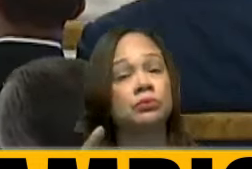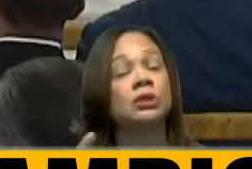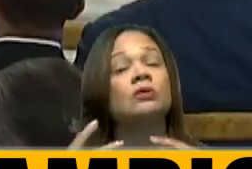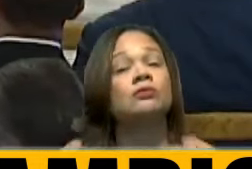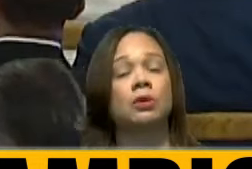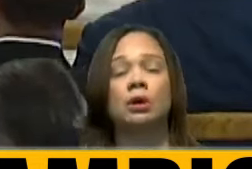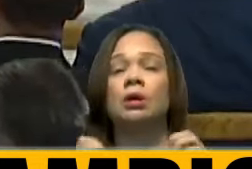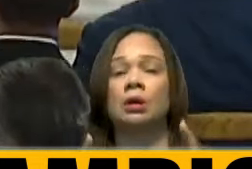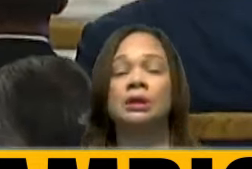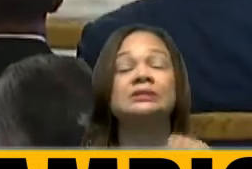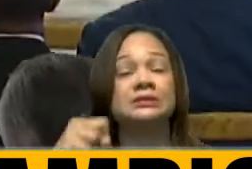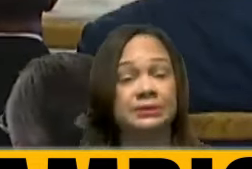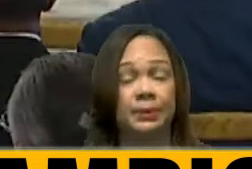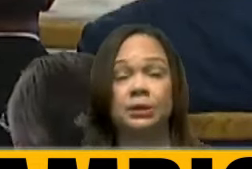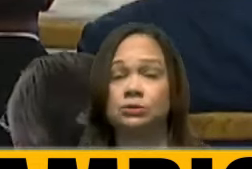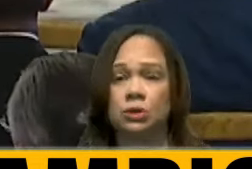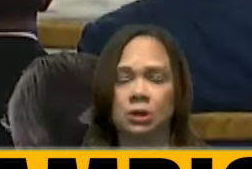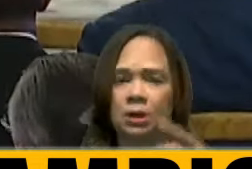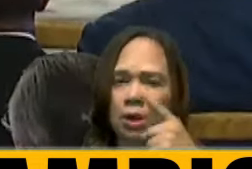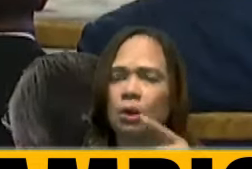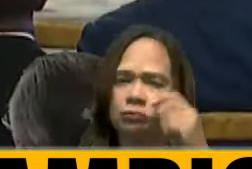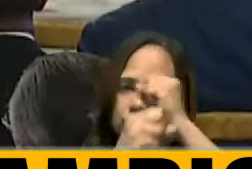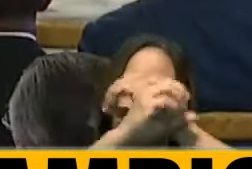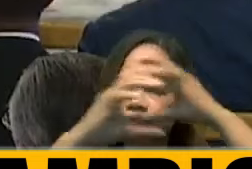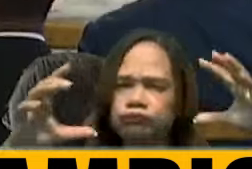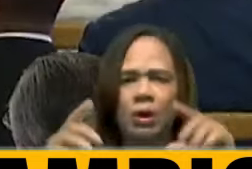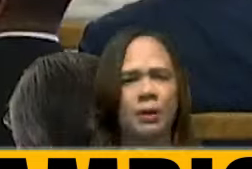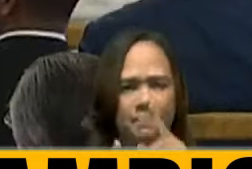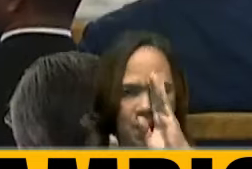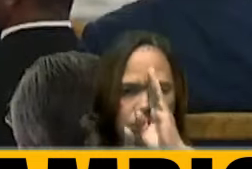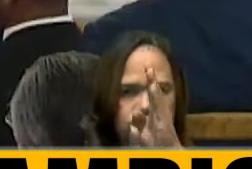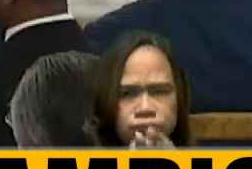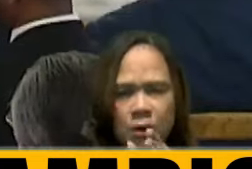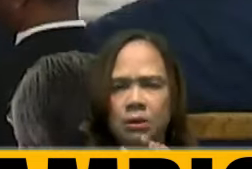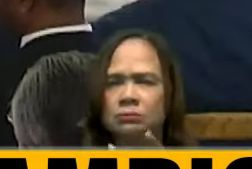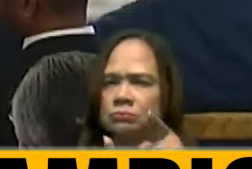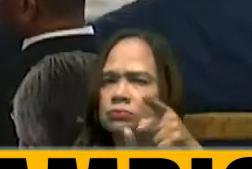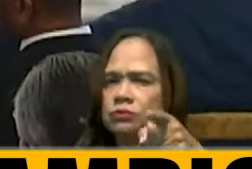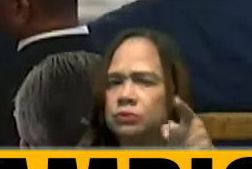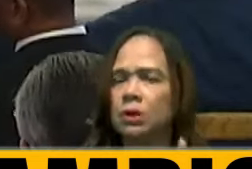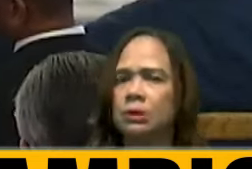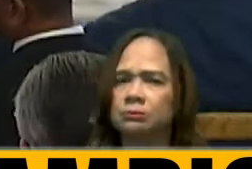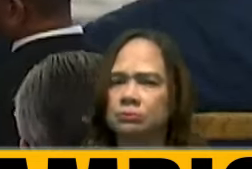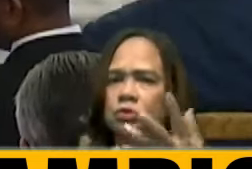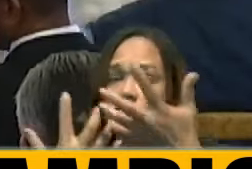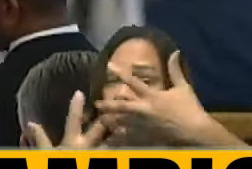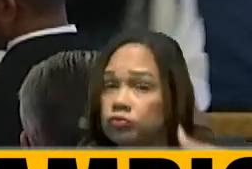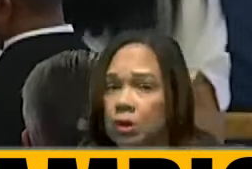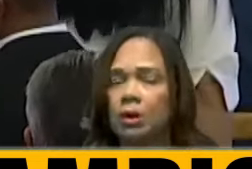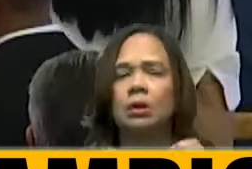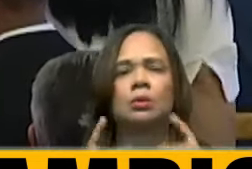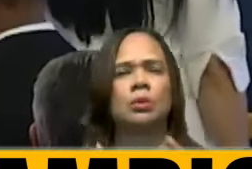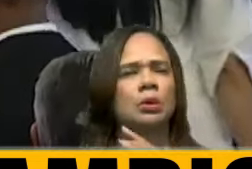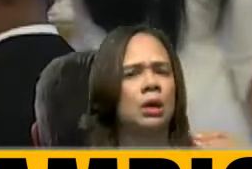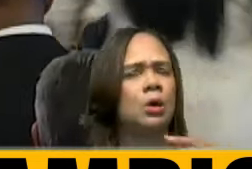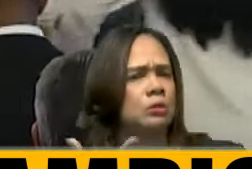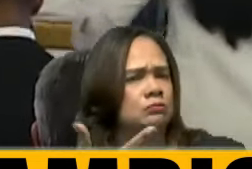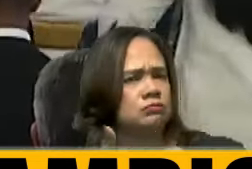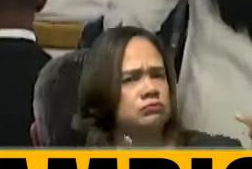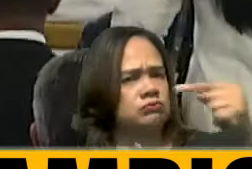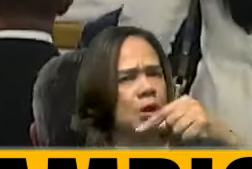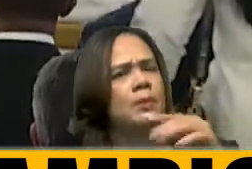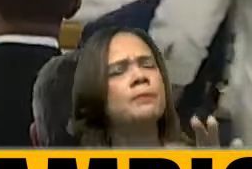sistema educativo nacional una visión más unificada contribuirá a alinear la educación con las prioridades